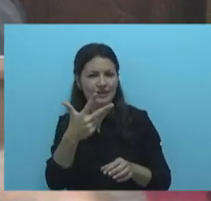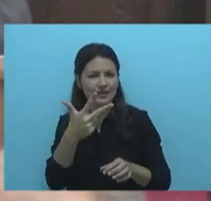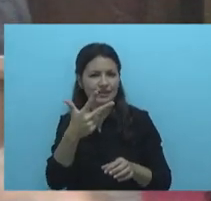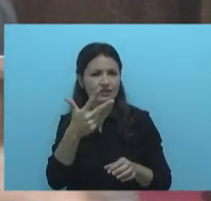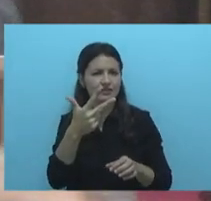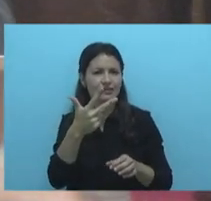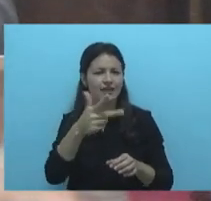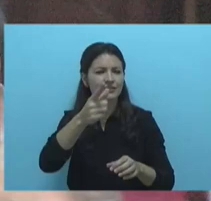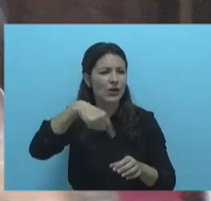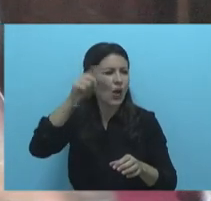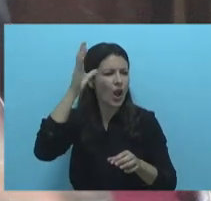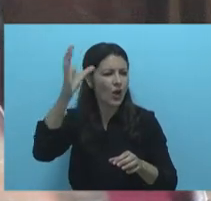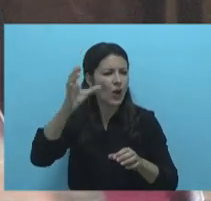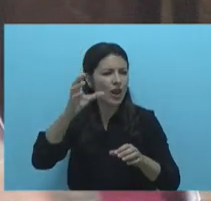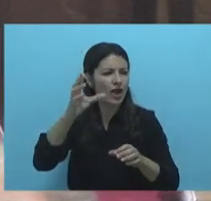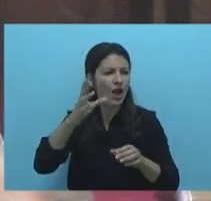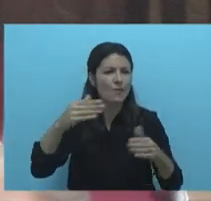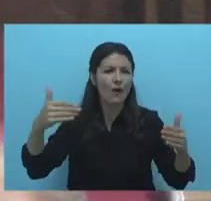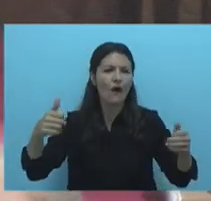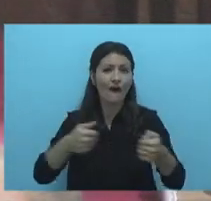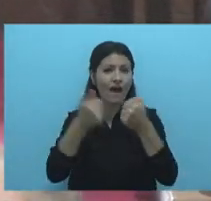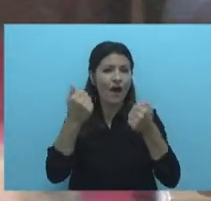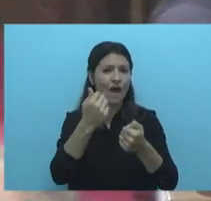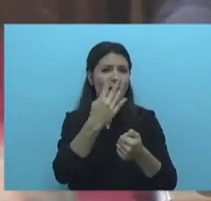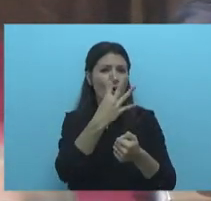años de la restauración democrática,